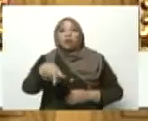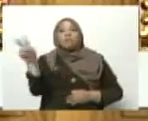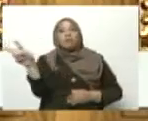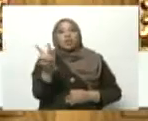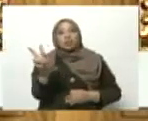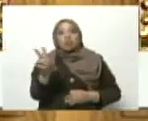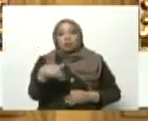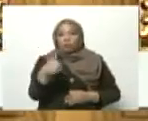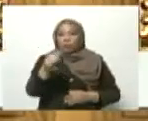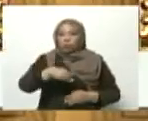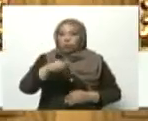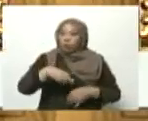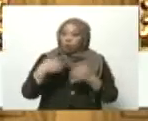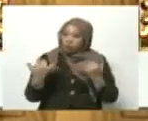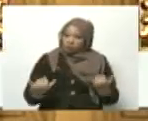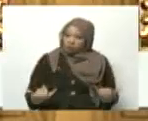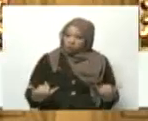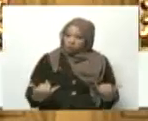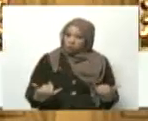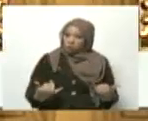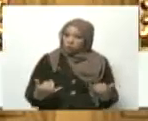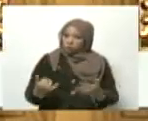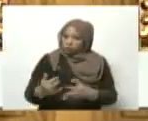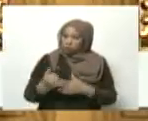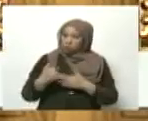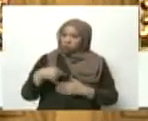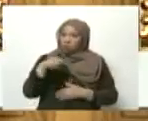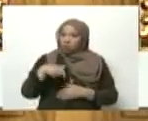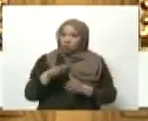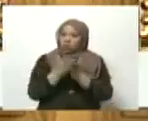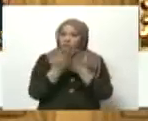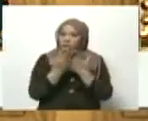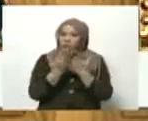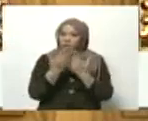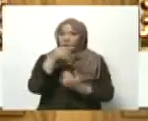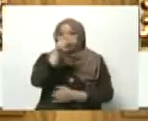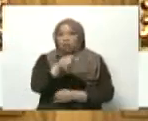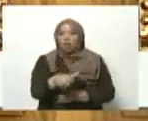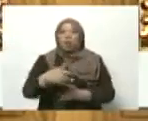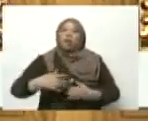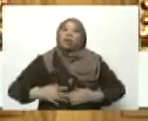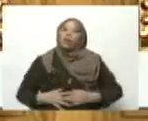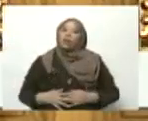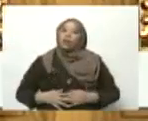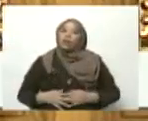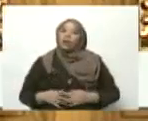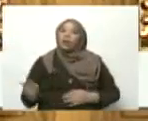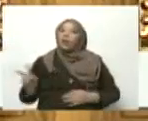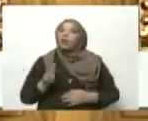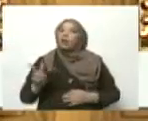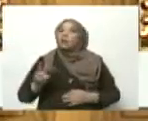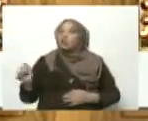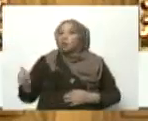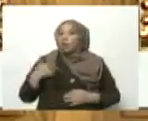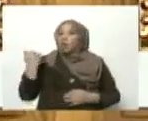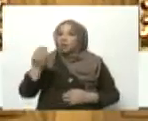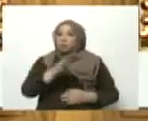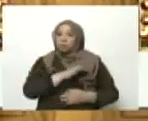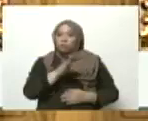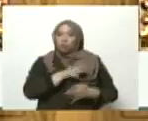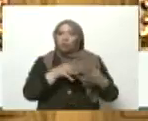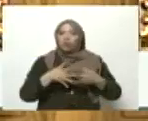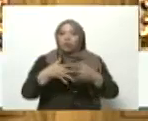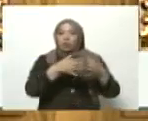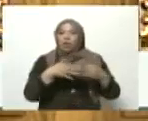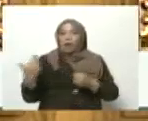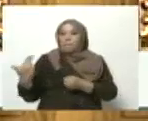nos pertenece. Eso es literal del libro de John Bolton. Venezuela nos pertenece. Y ese petróleo es